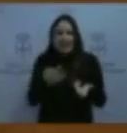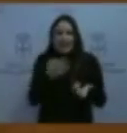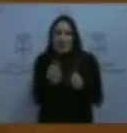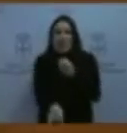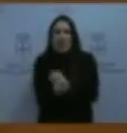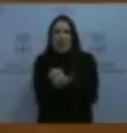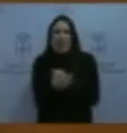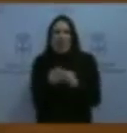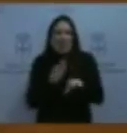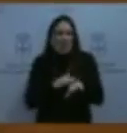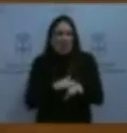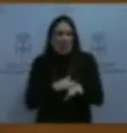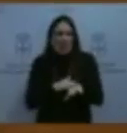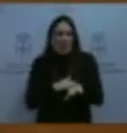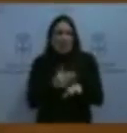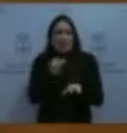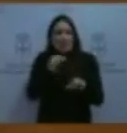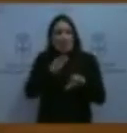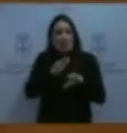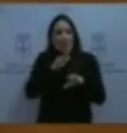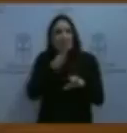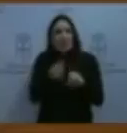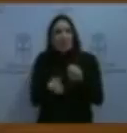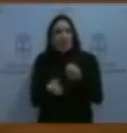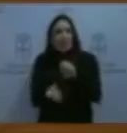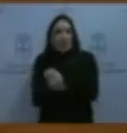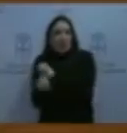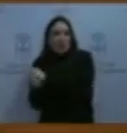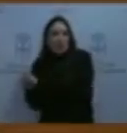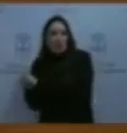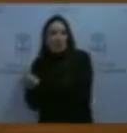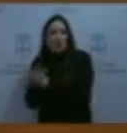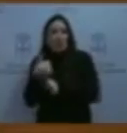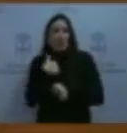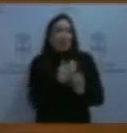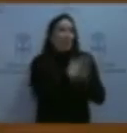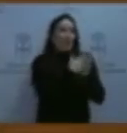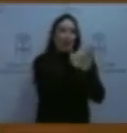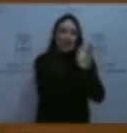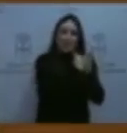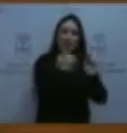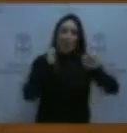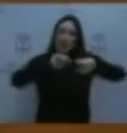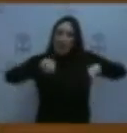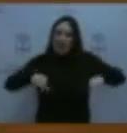ente para hacer esa gestión, para hacer esa explotación. Y le pido que nos explique el porqué de este convenio,